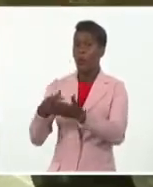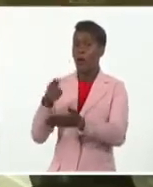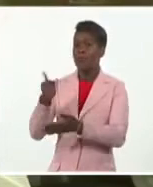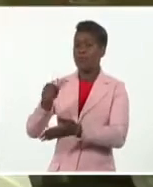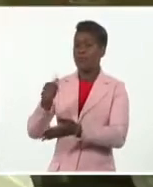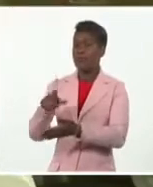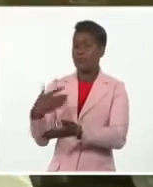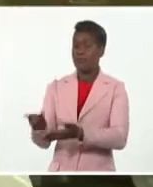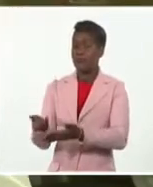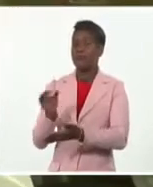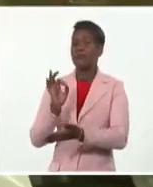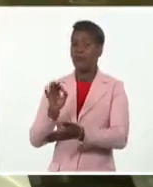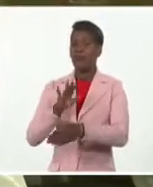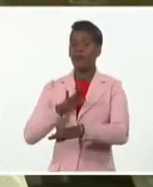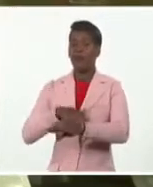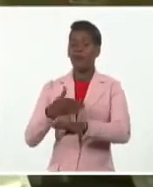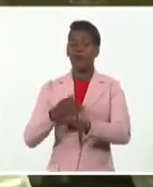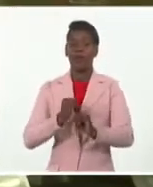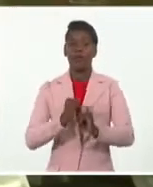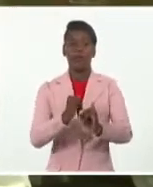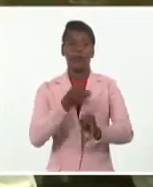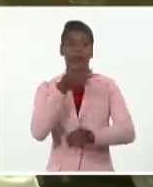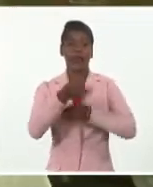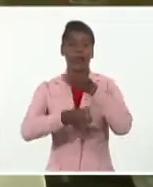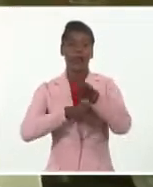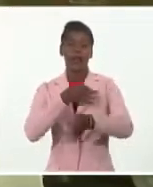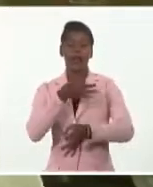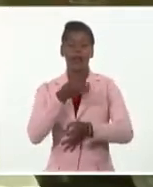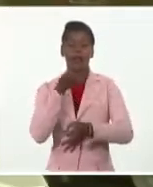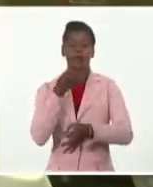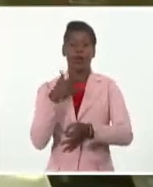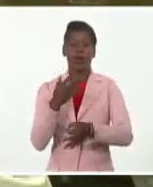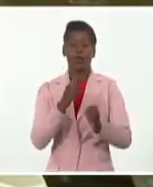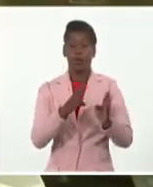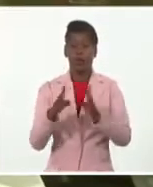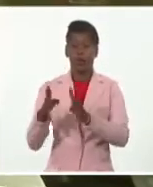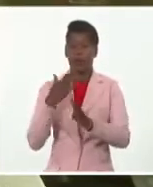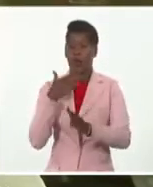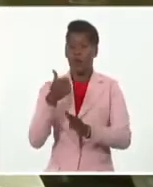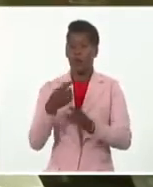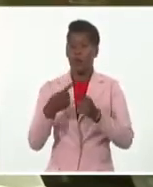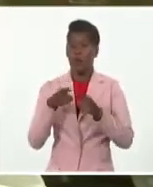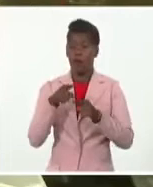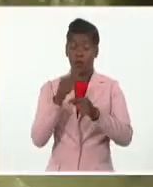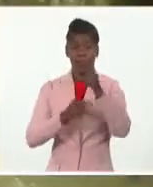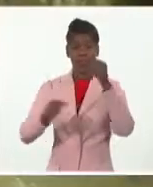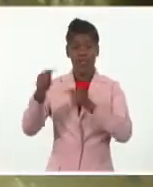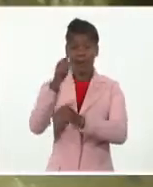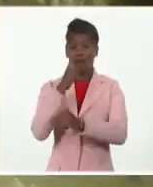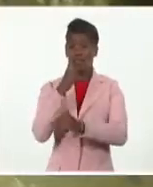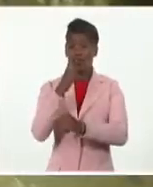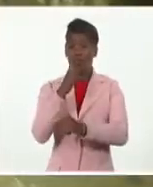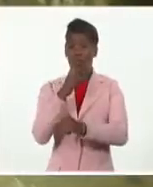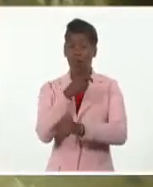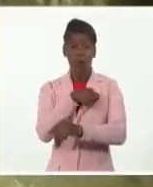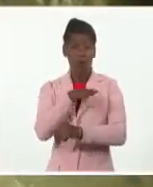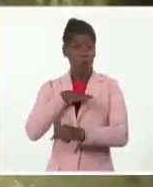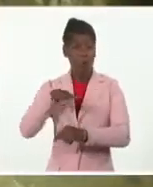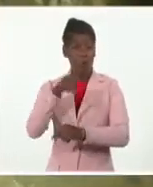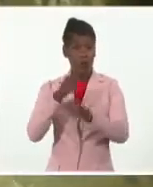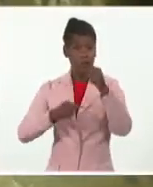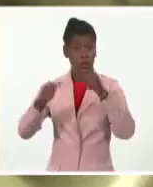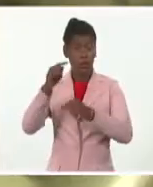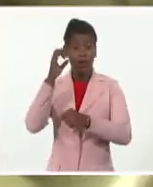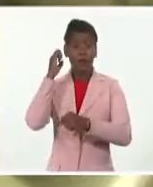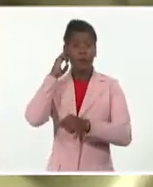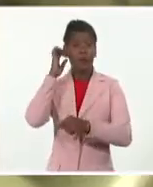apuntan a seguridad, a no toxicidad y a corroborar de la seguridad de las plataformas que siempre hemos partido ahí. No son estudios concluyentes,